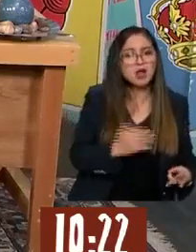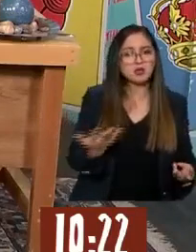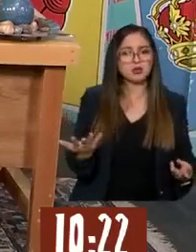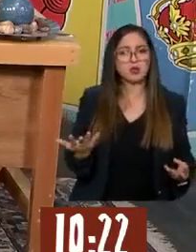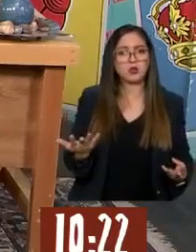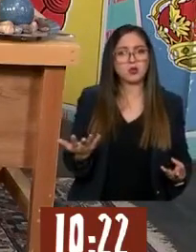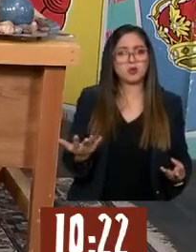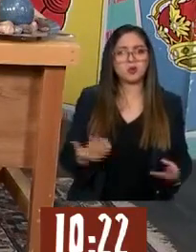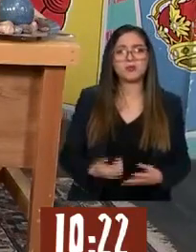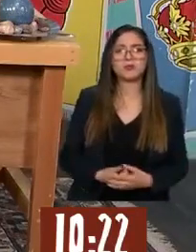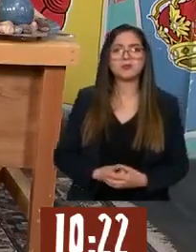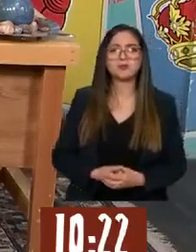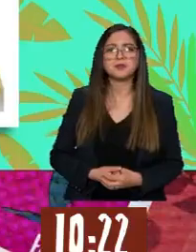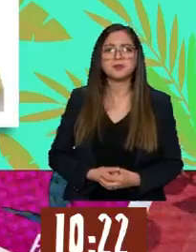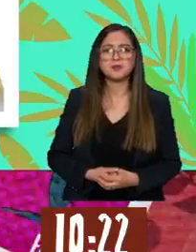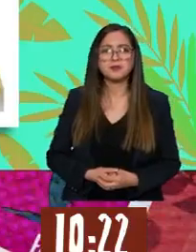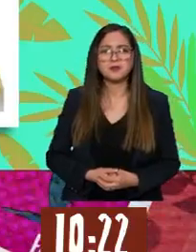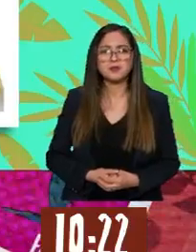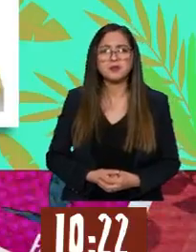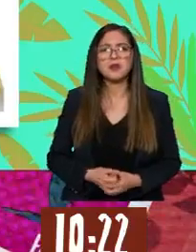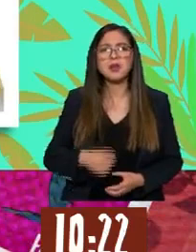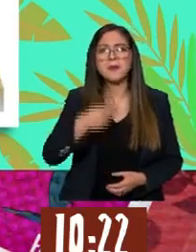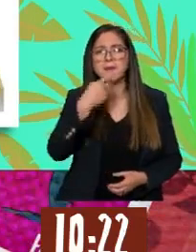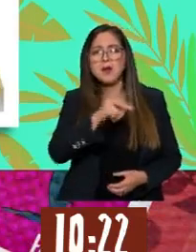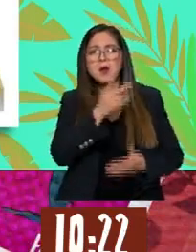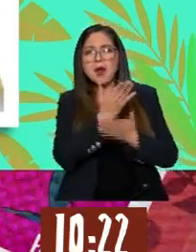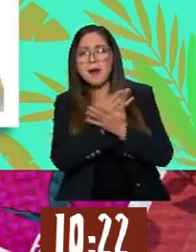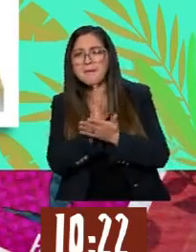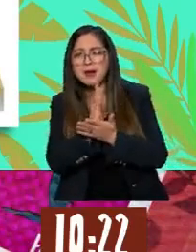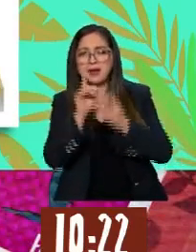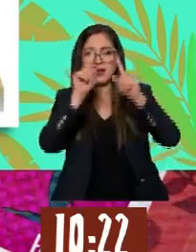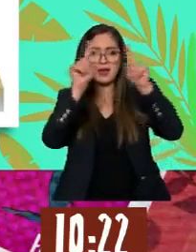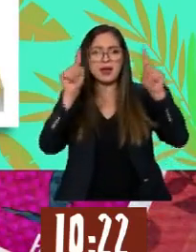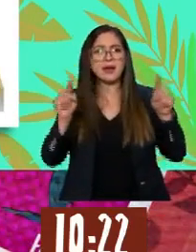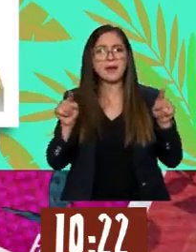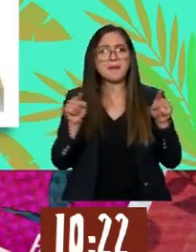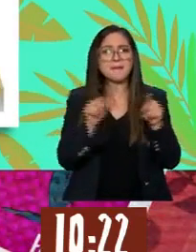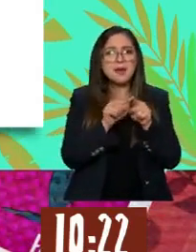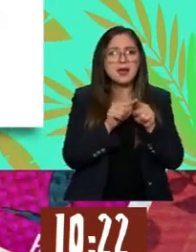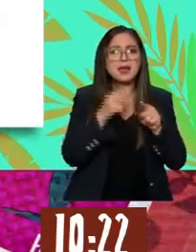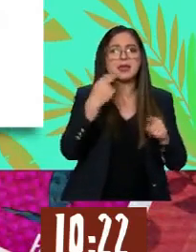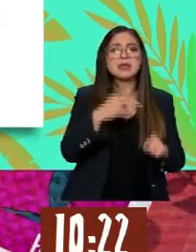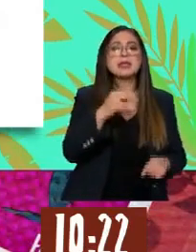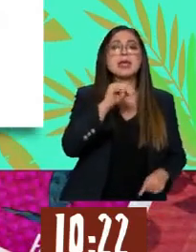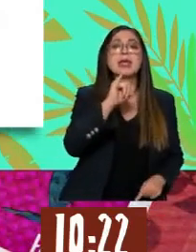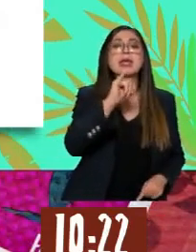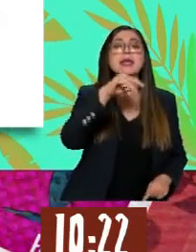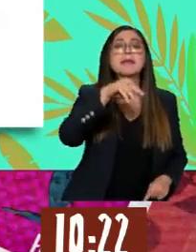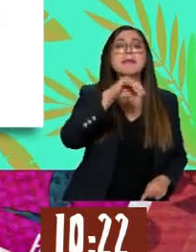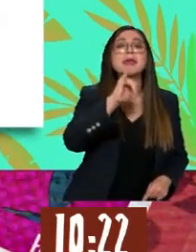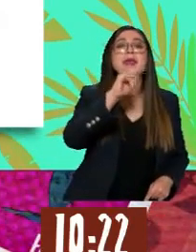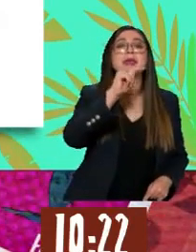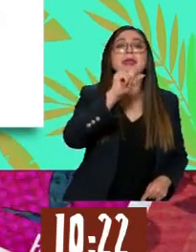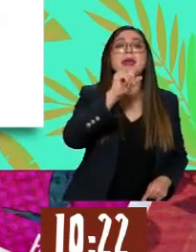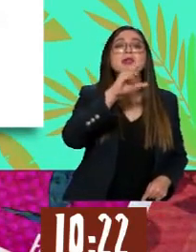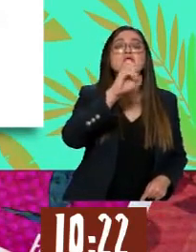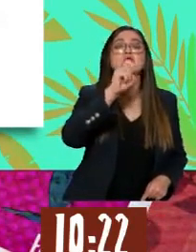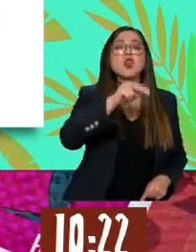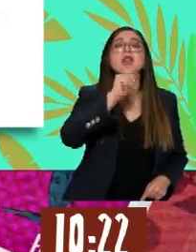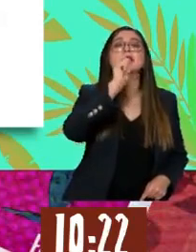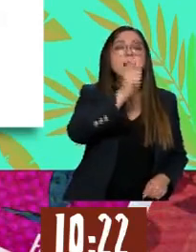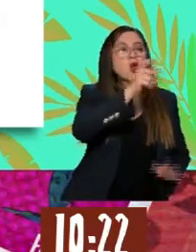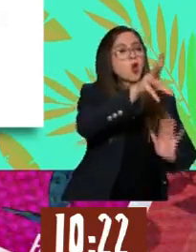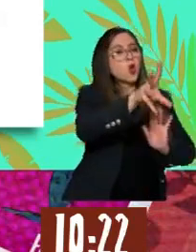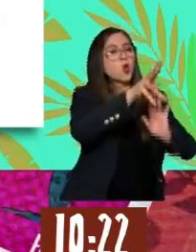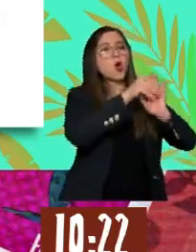heavy. Y para empezar por el empaque, porque no te decían que era imitación. No ponían ahí. O la leyenda la ponían escondidita ahí para que no se viera. O